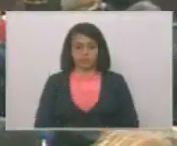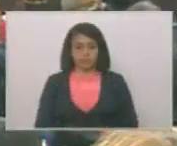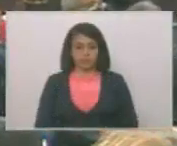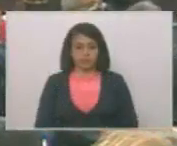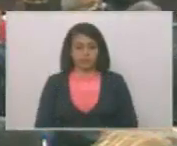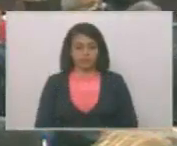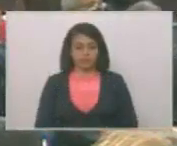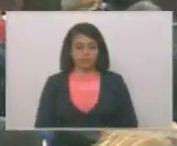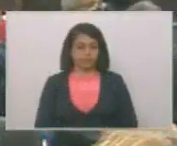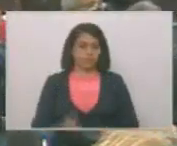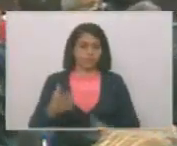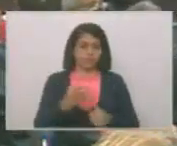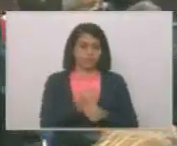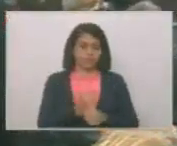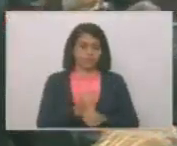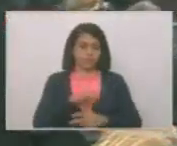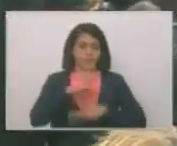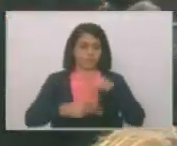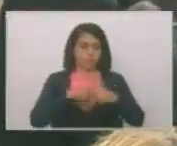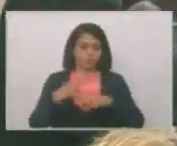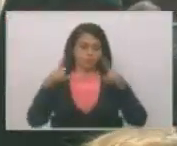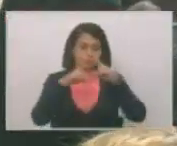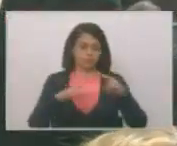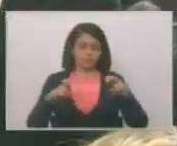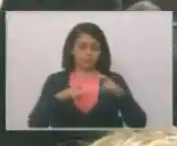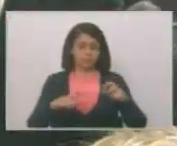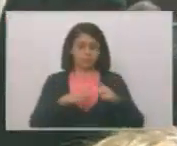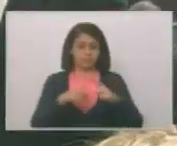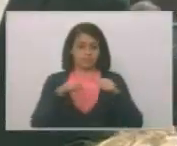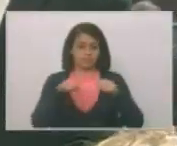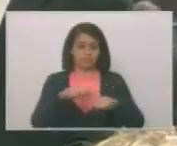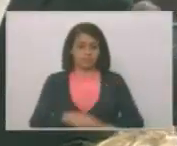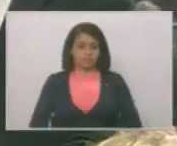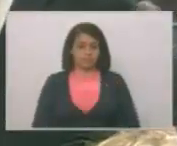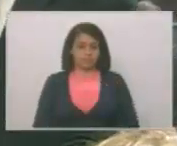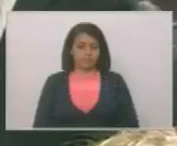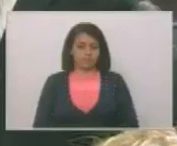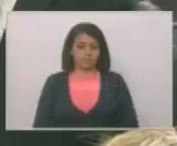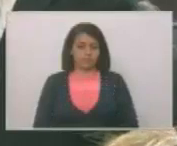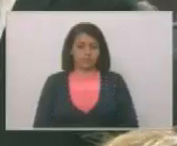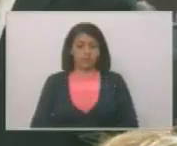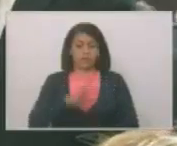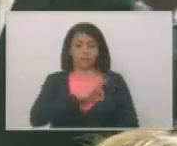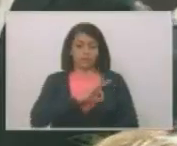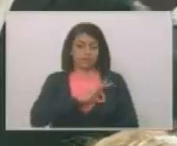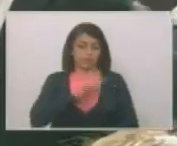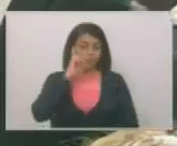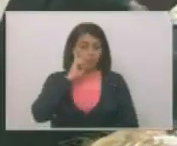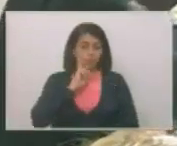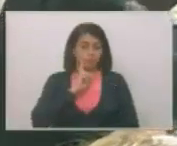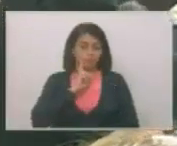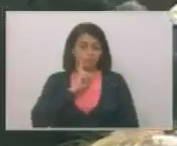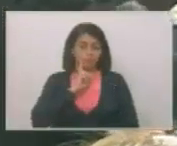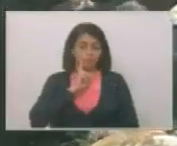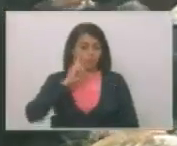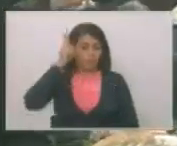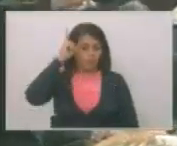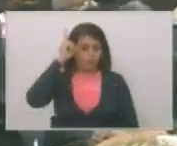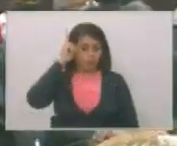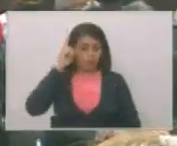se consiguieron pues en el proceso de investigación que la sociedad bolivariana del Perú,